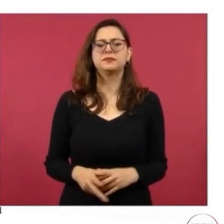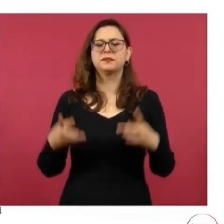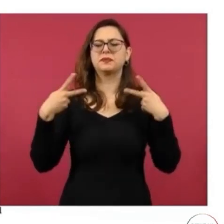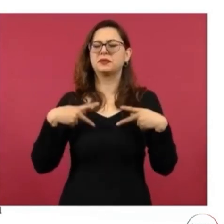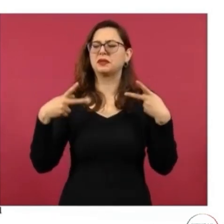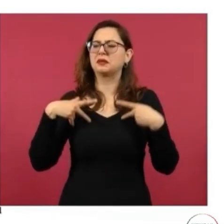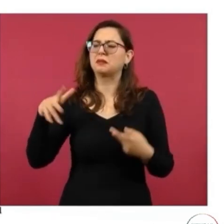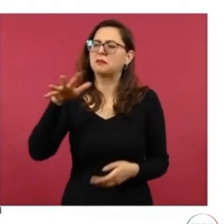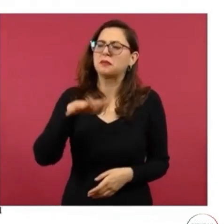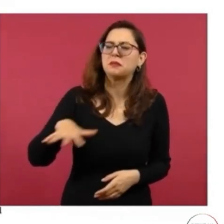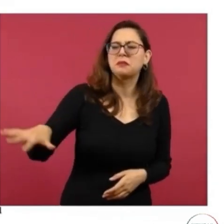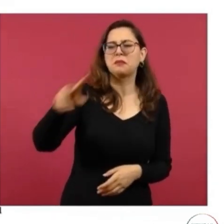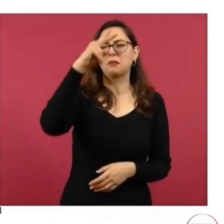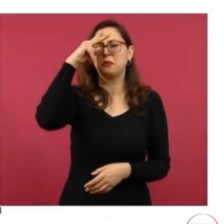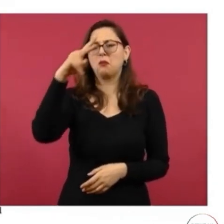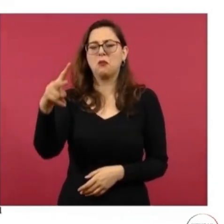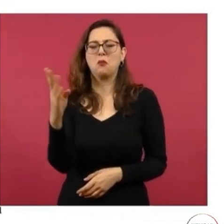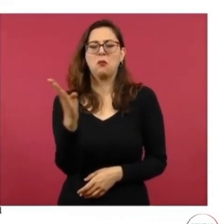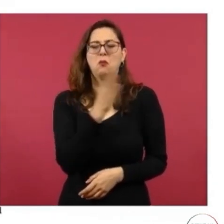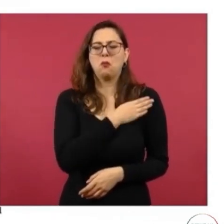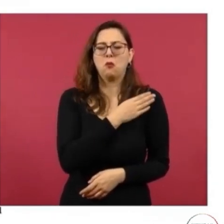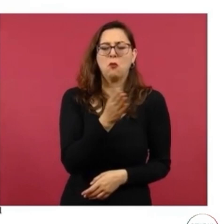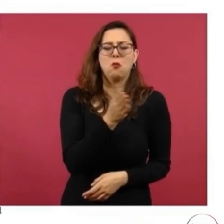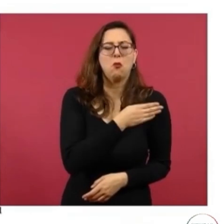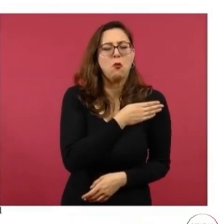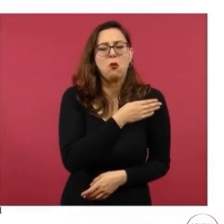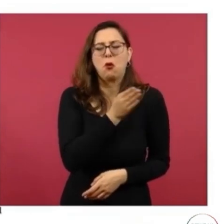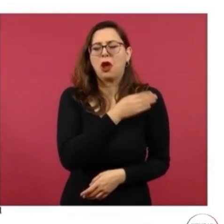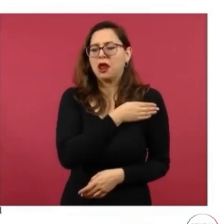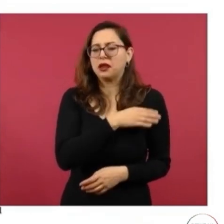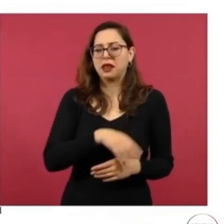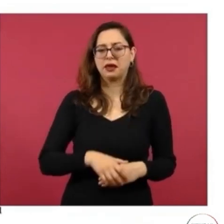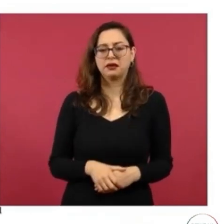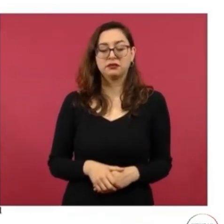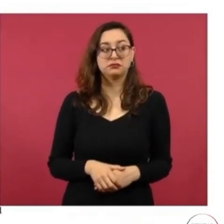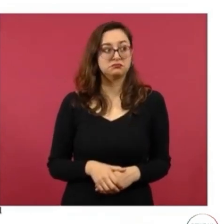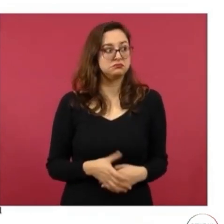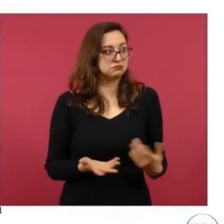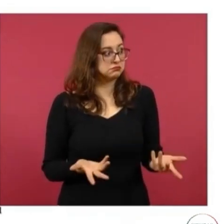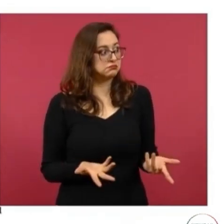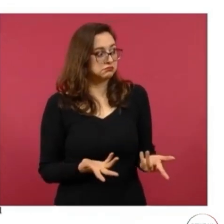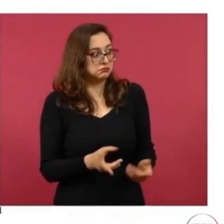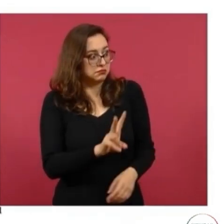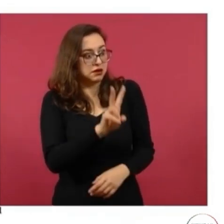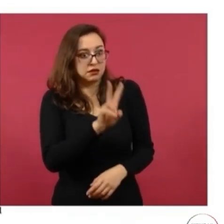buena. Y es cierto. No estoy diciendo